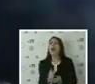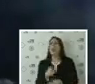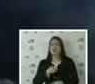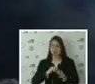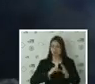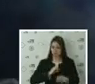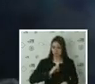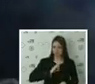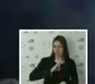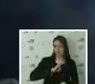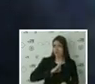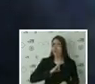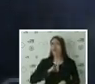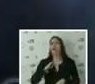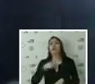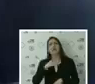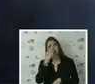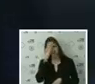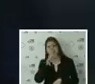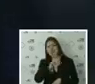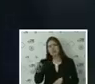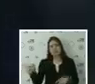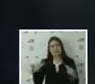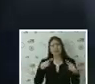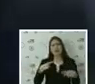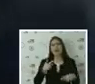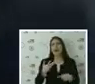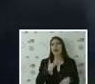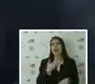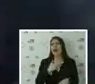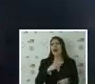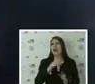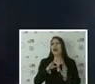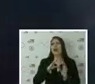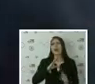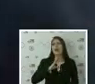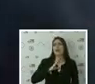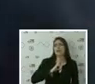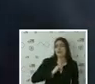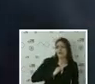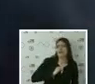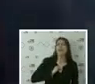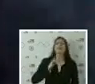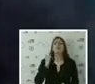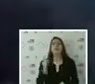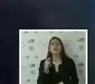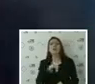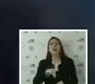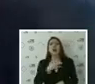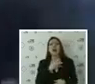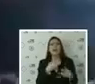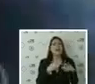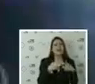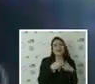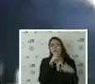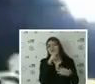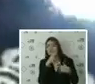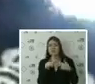que tienen su autoestima baja y tienen ansiedad. Y pues para mí eso sería lo